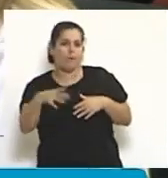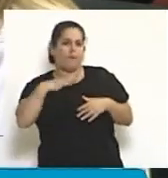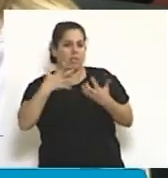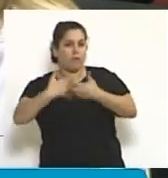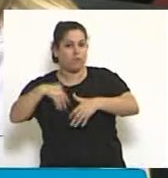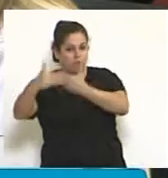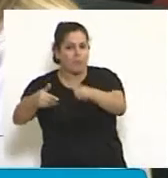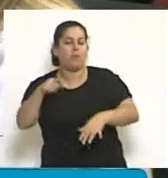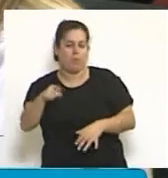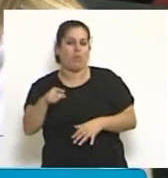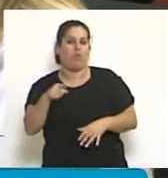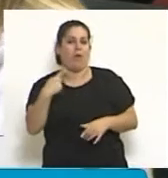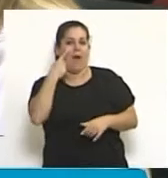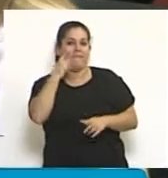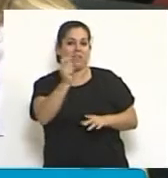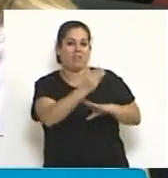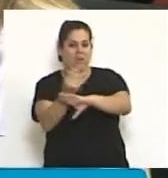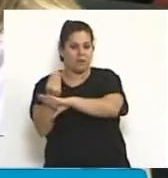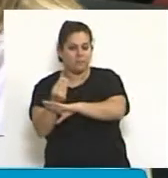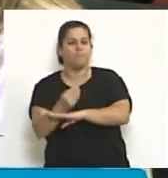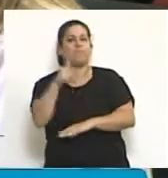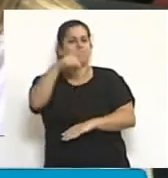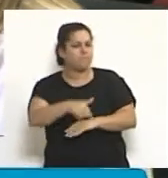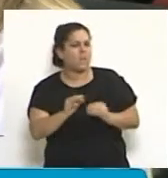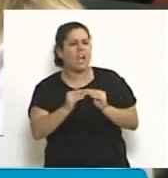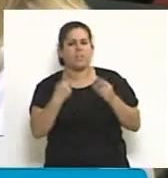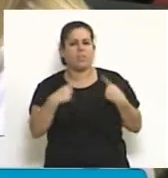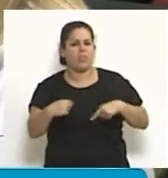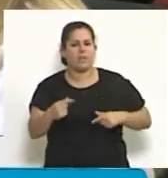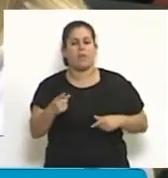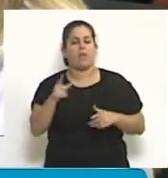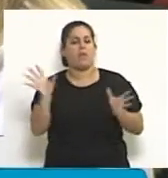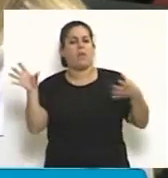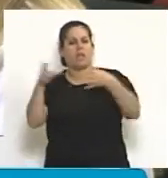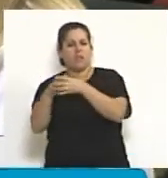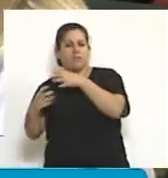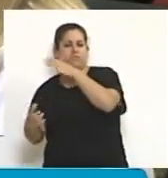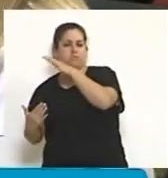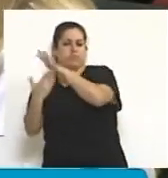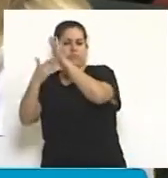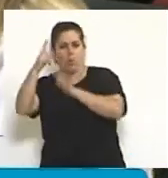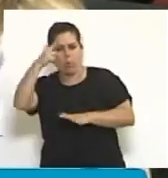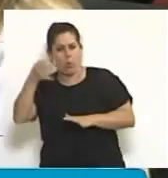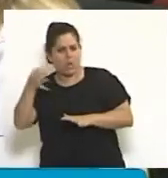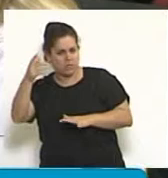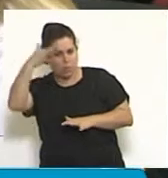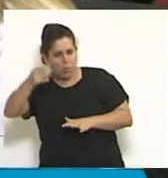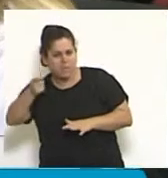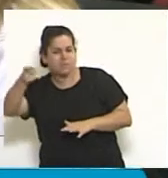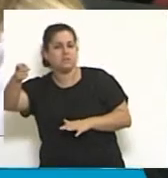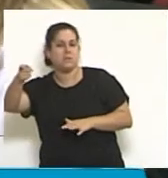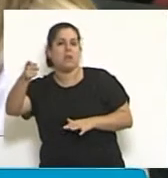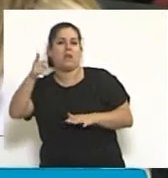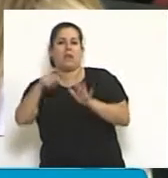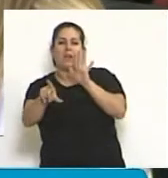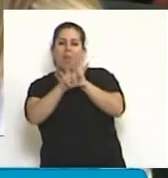en funcionamiento. Este sería el caso de las cámaras de casación, que fueron recientemente creadas por este Congreso